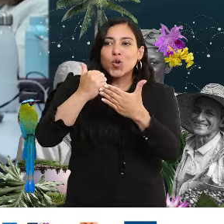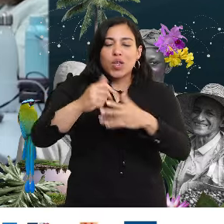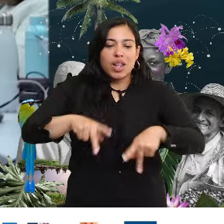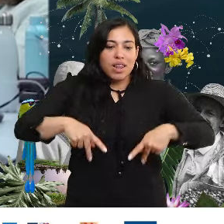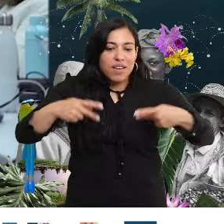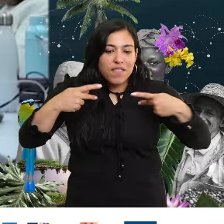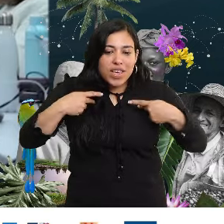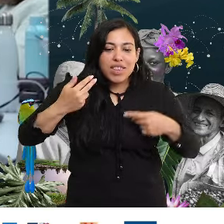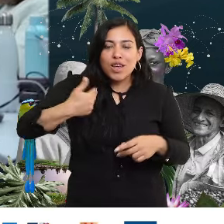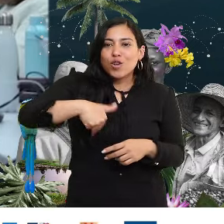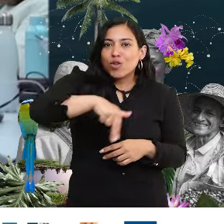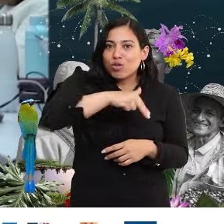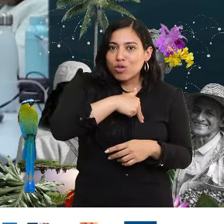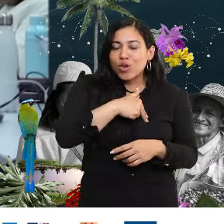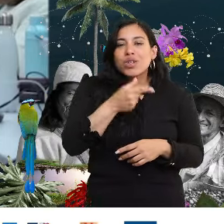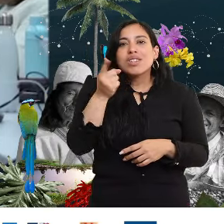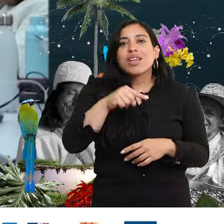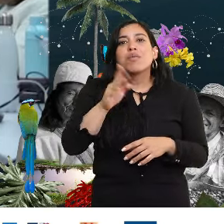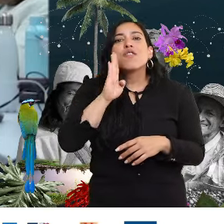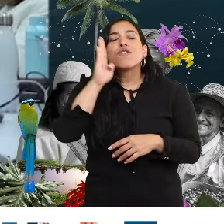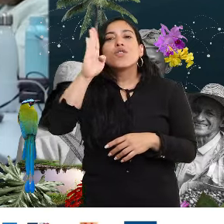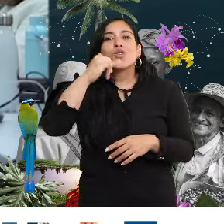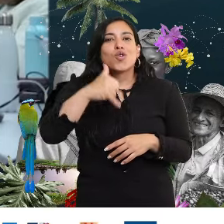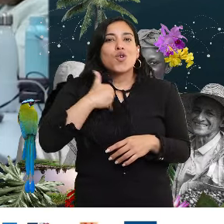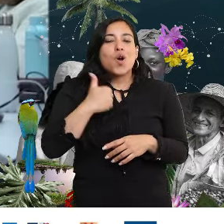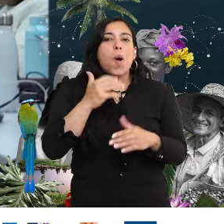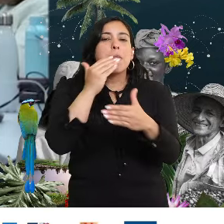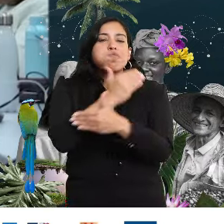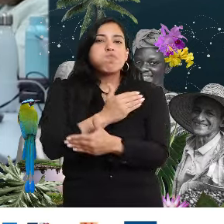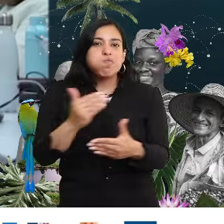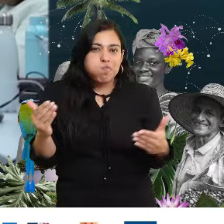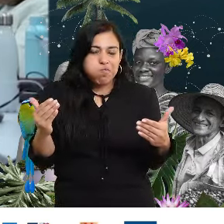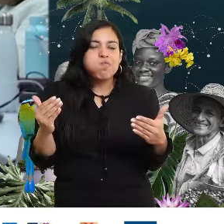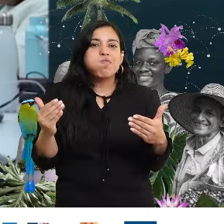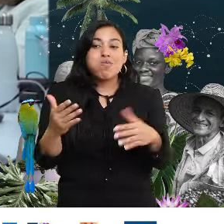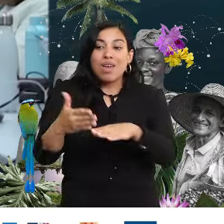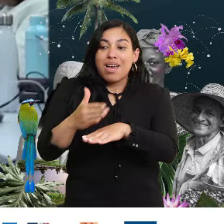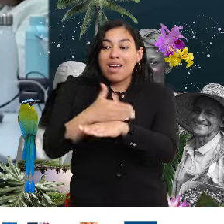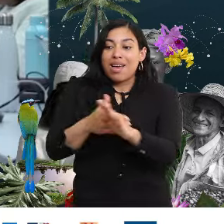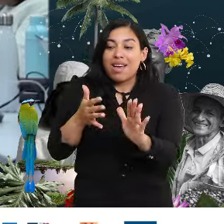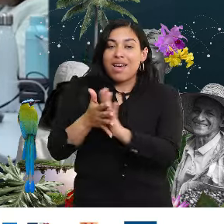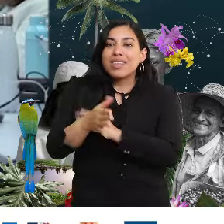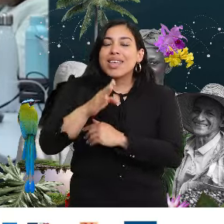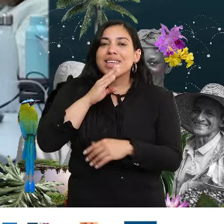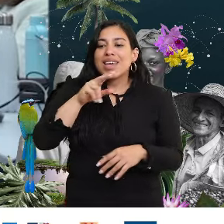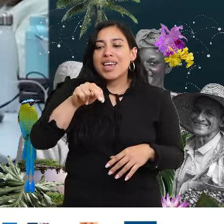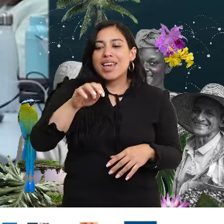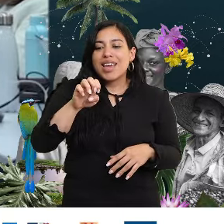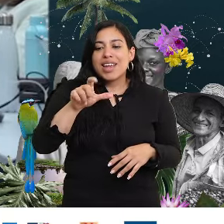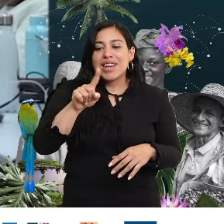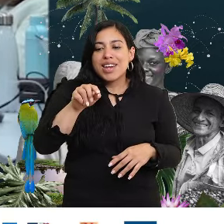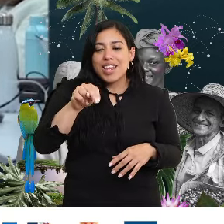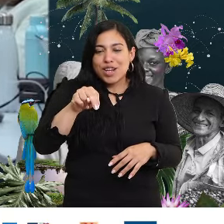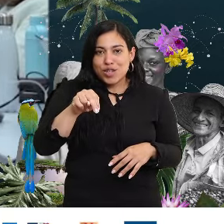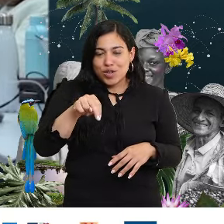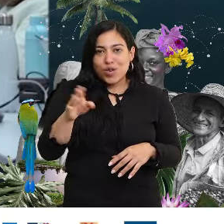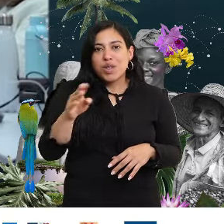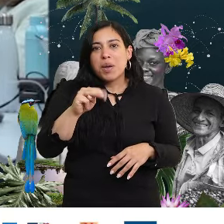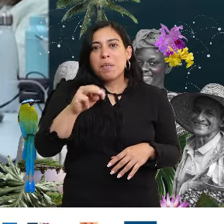para nosotros y para las generaciones futuras, como en algún momento lo planteó Nelson Mandela. Muchísimas gracias,